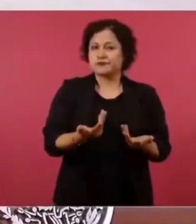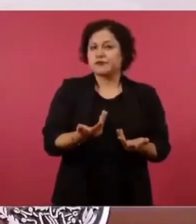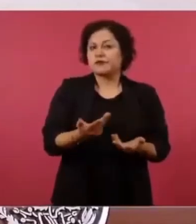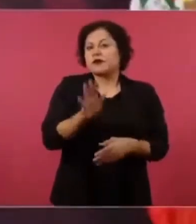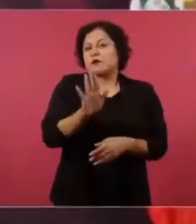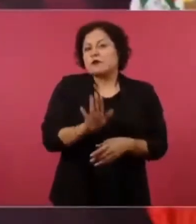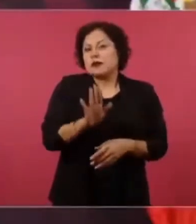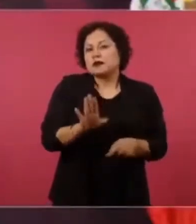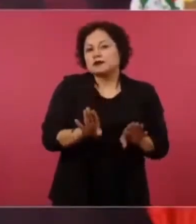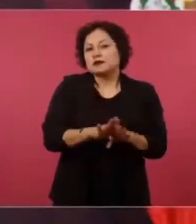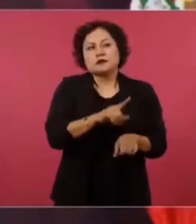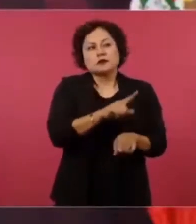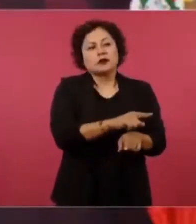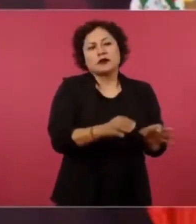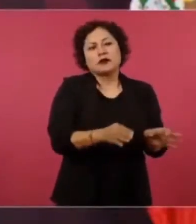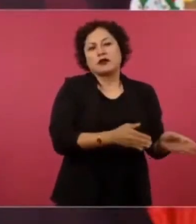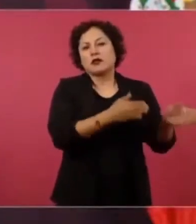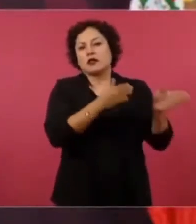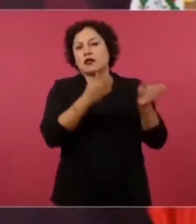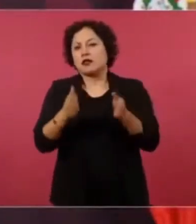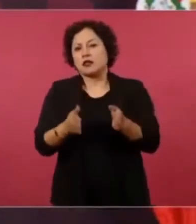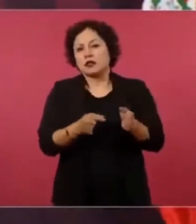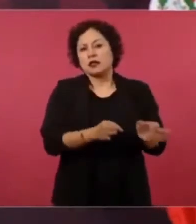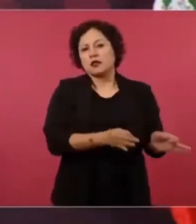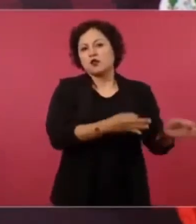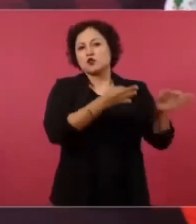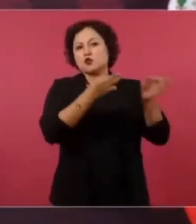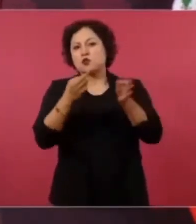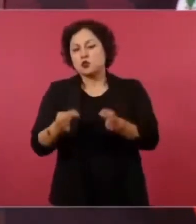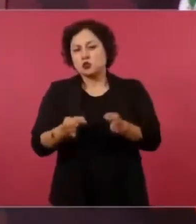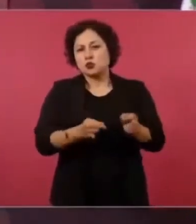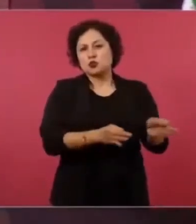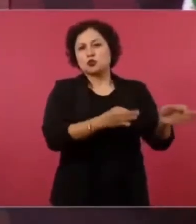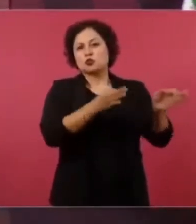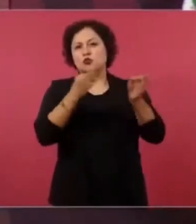posponiendo y posponiendo y posponiendo